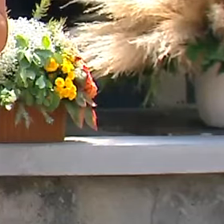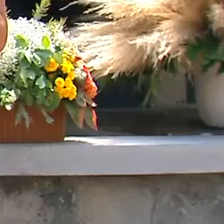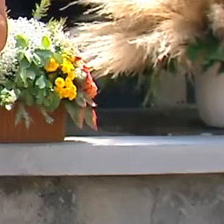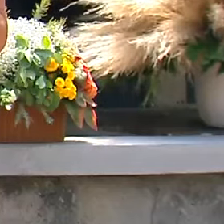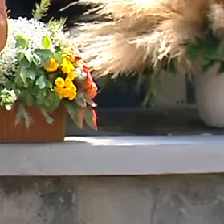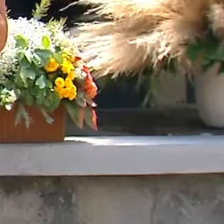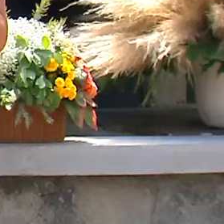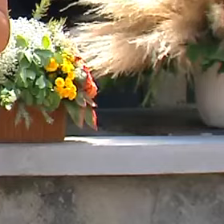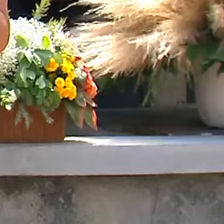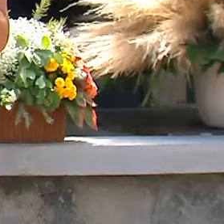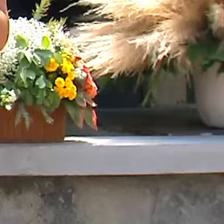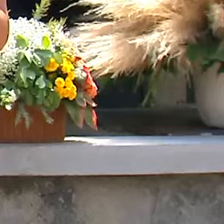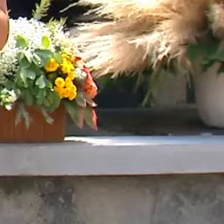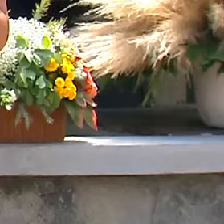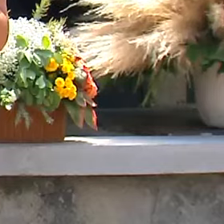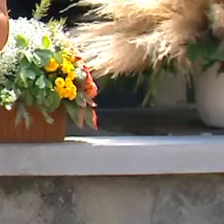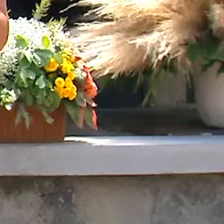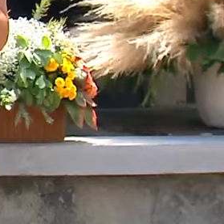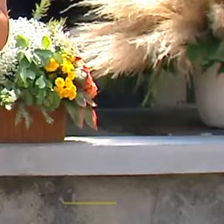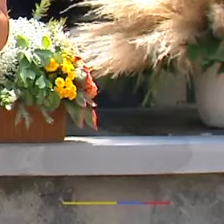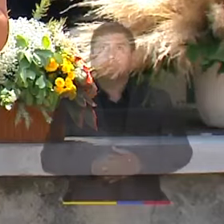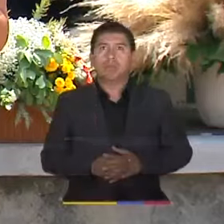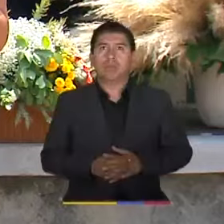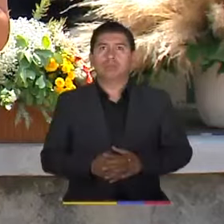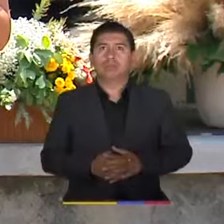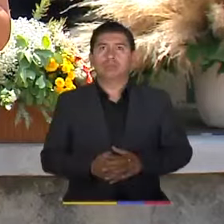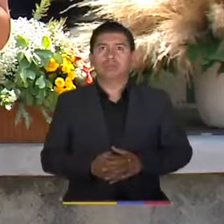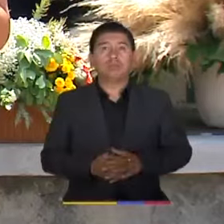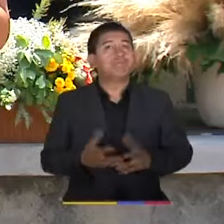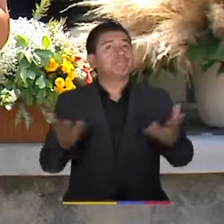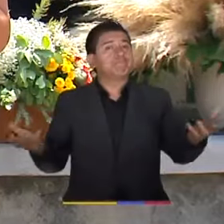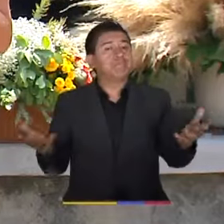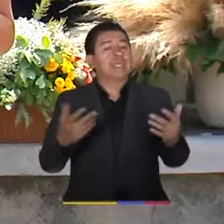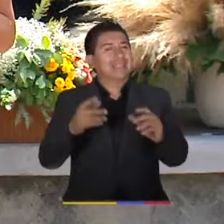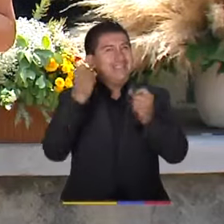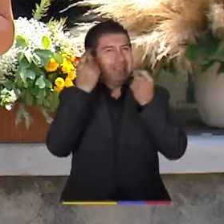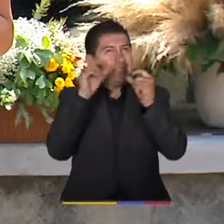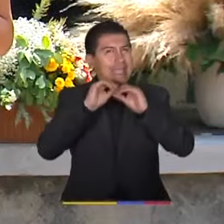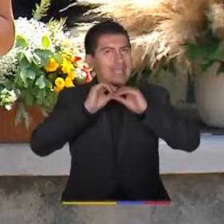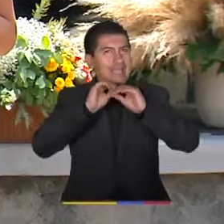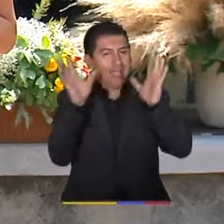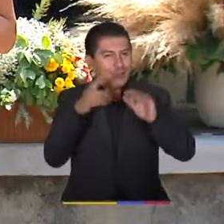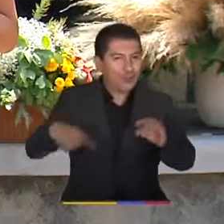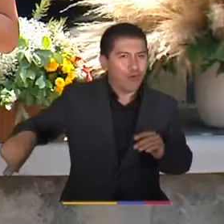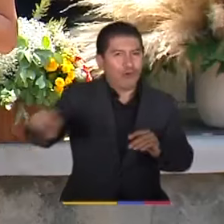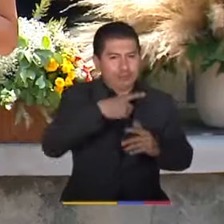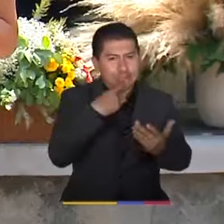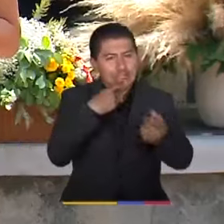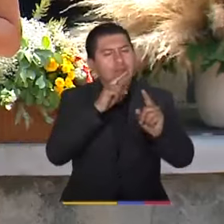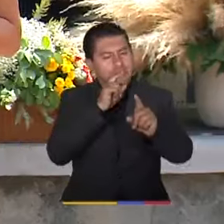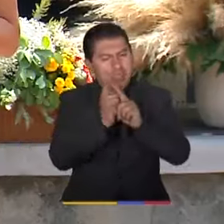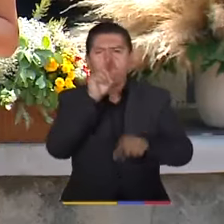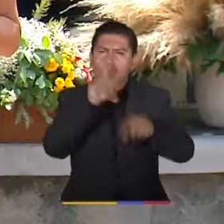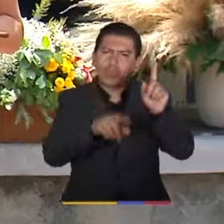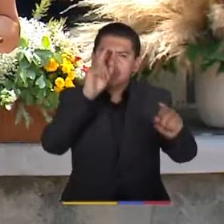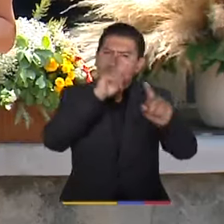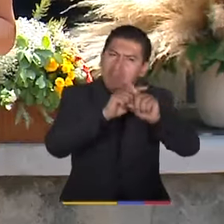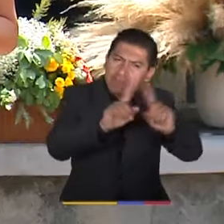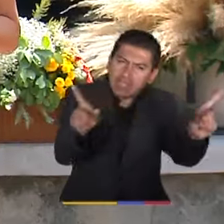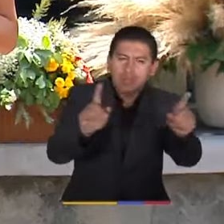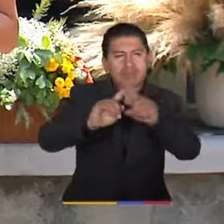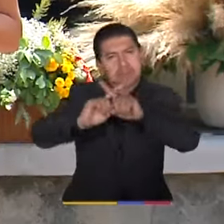países iberoamericanos. Es mucho más de lo que nos une que lo que nos separa, mencionó el rey de España, que como